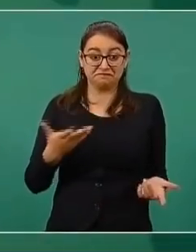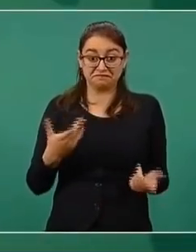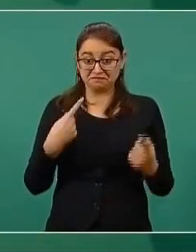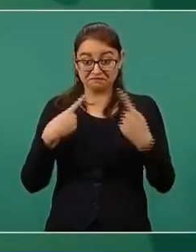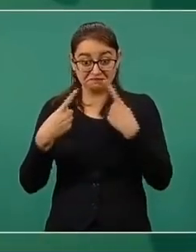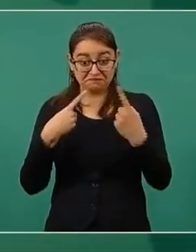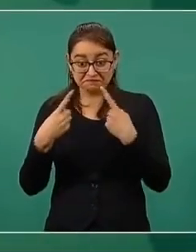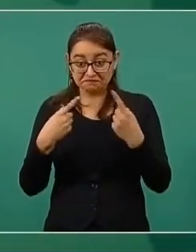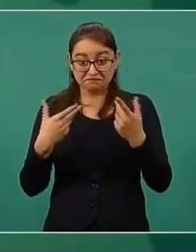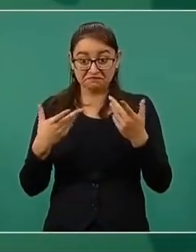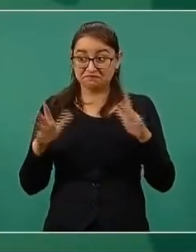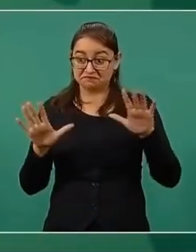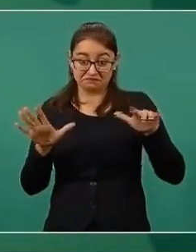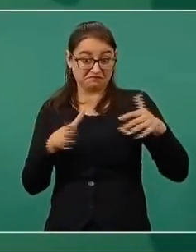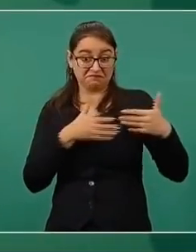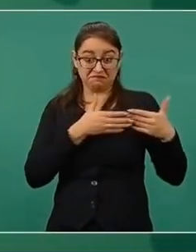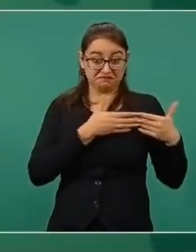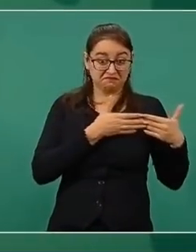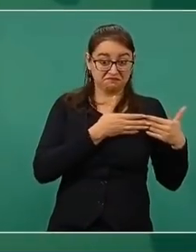todo seguiría igual.